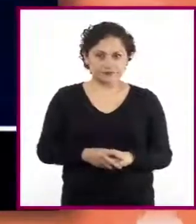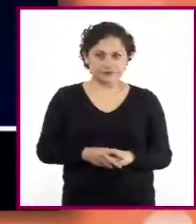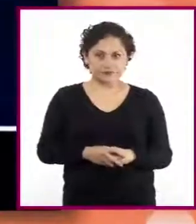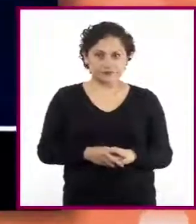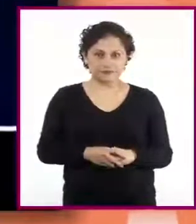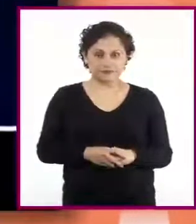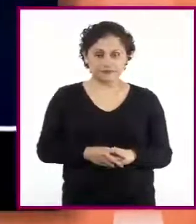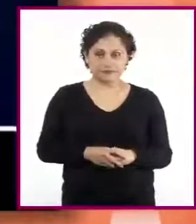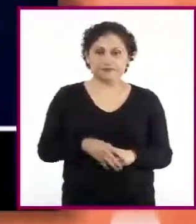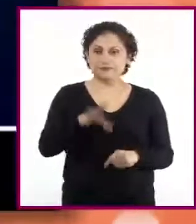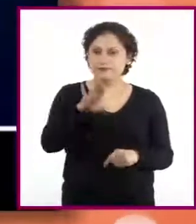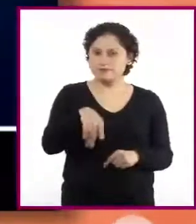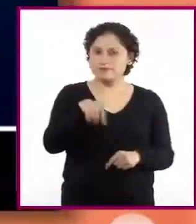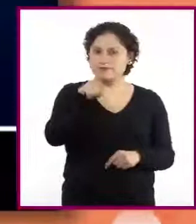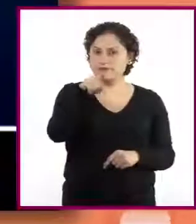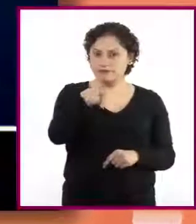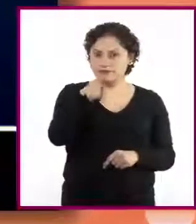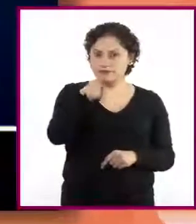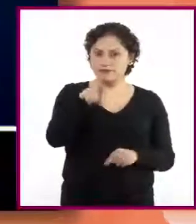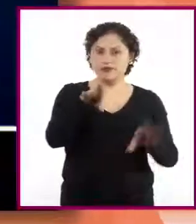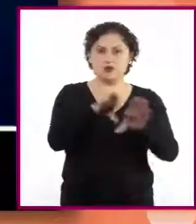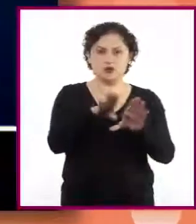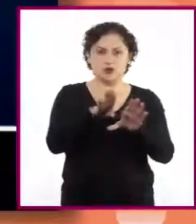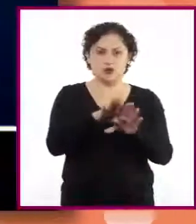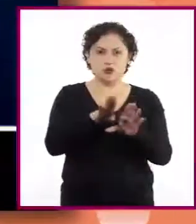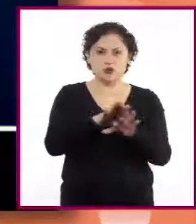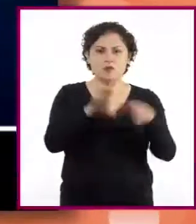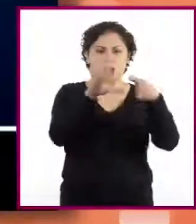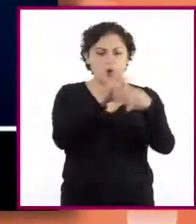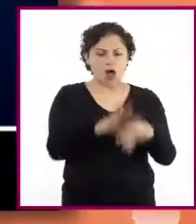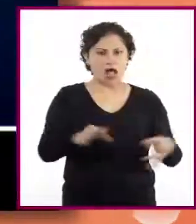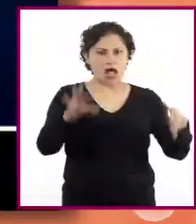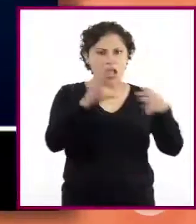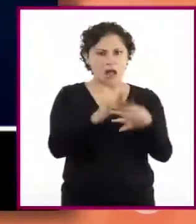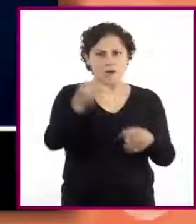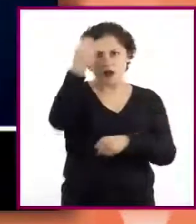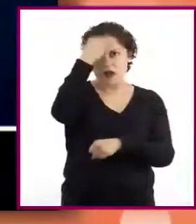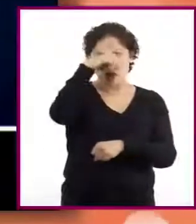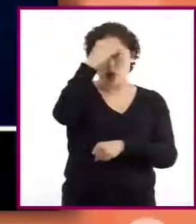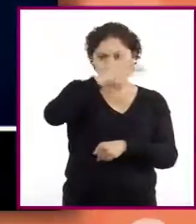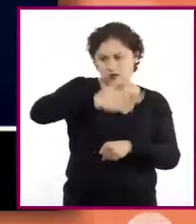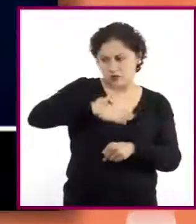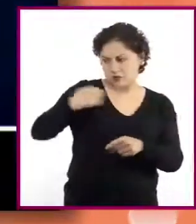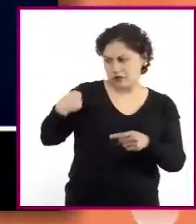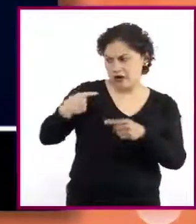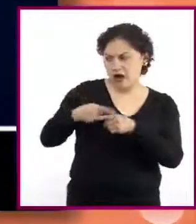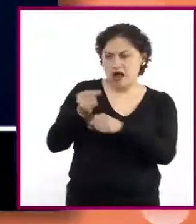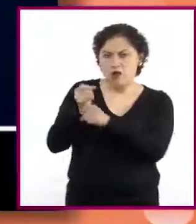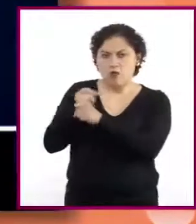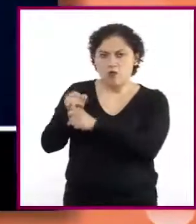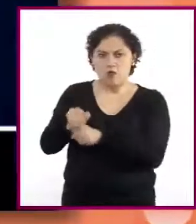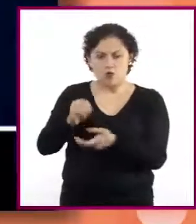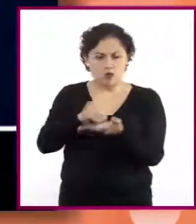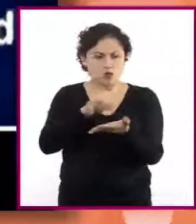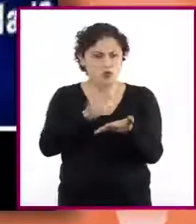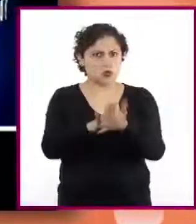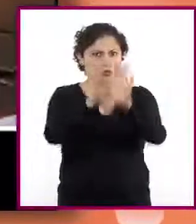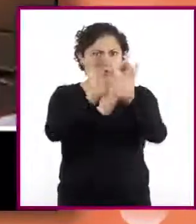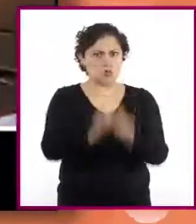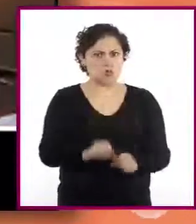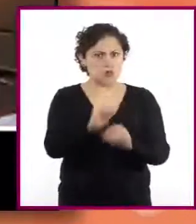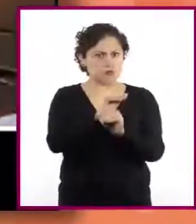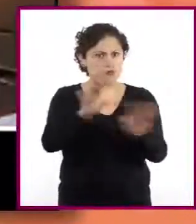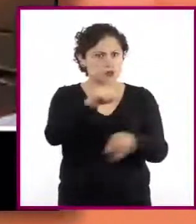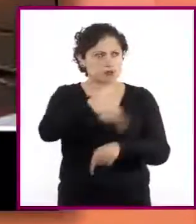¿De qué manera podría articular los argumentos y conclusiones de mi trabajo documental para darle mayor claridad?